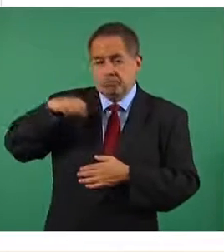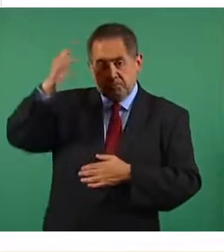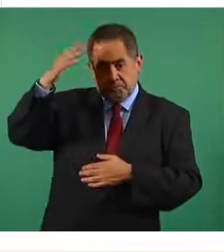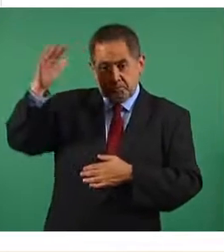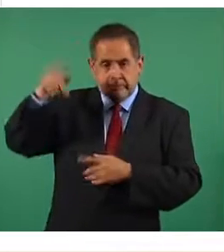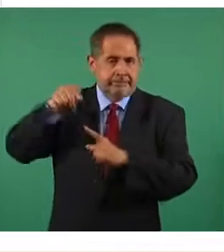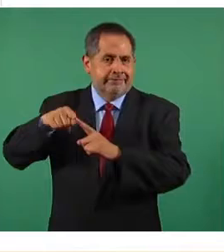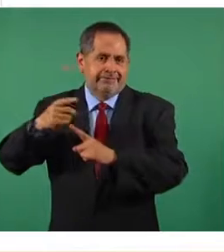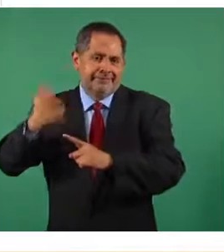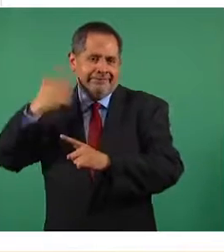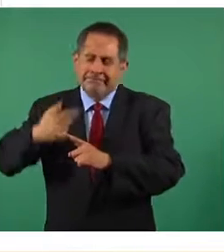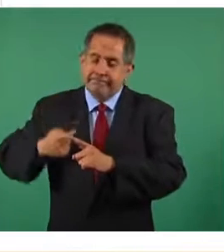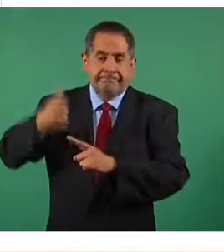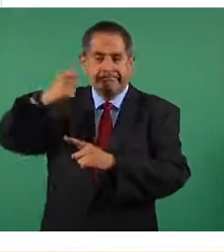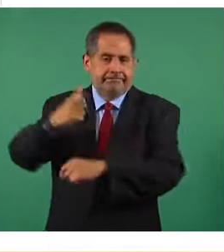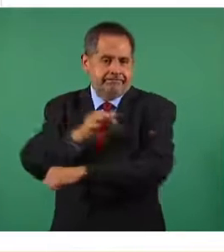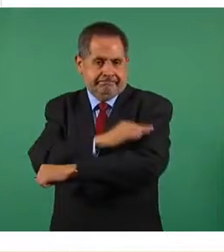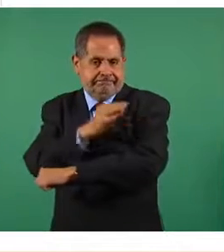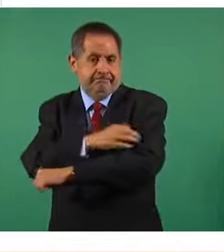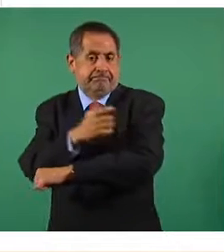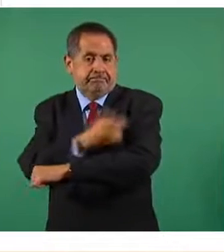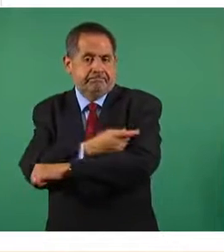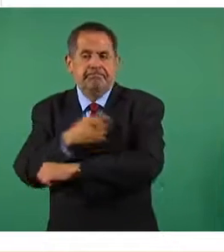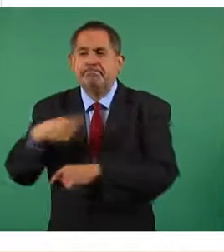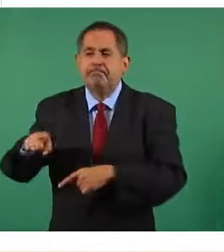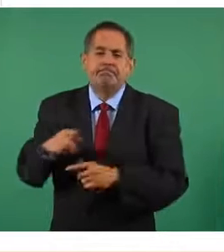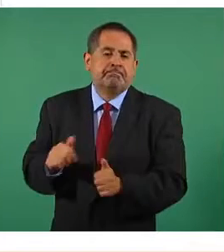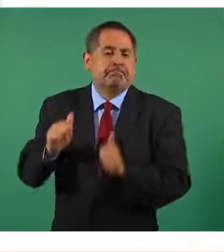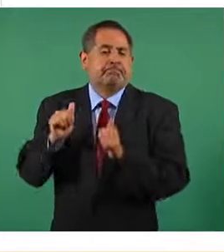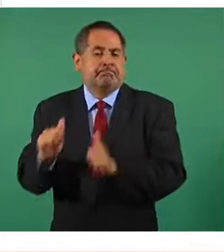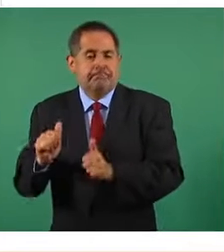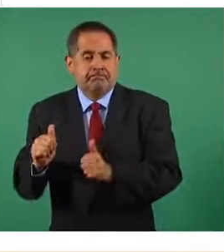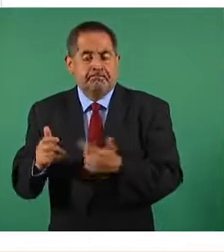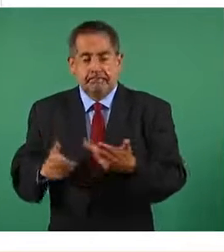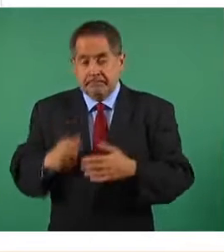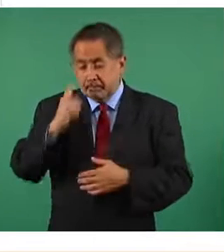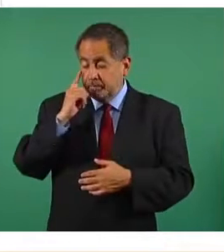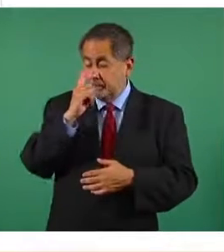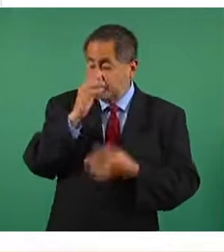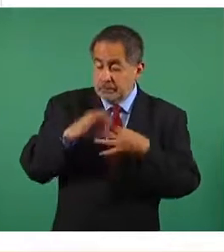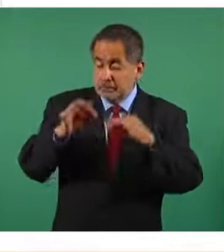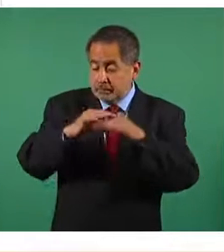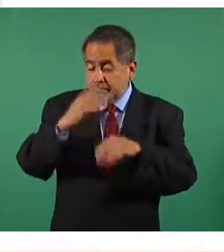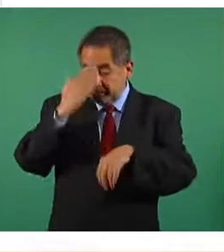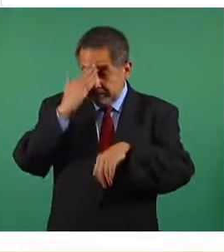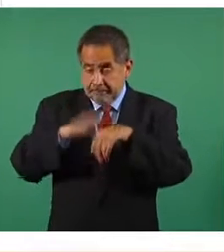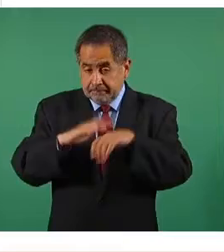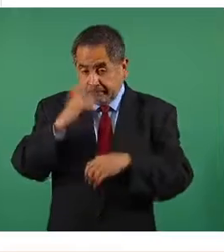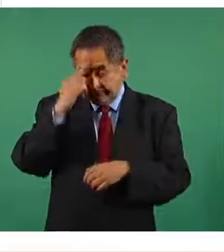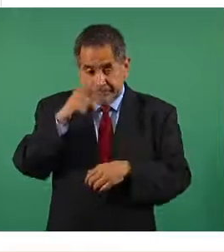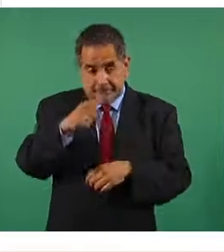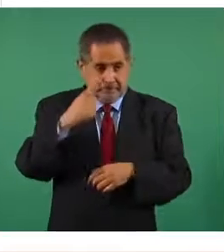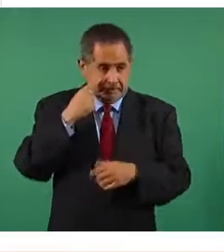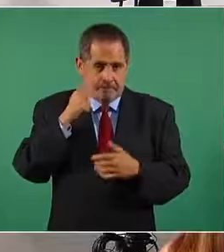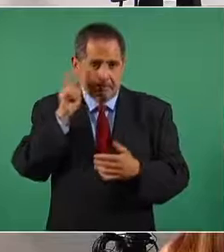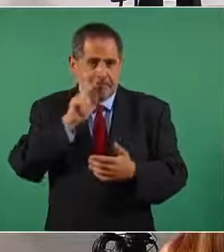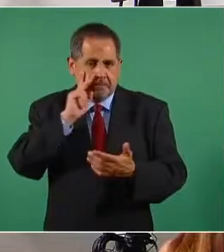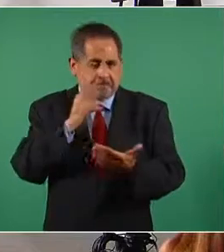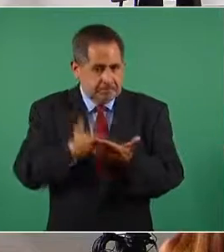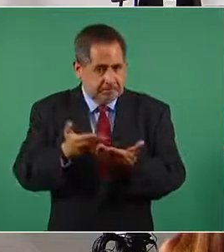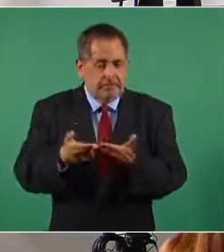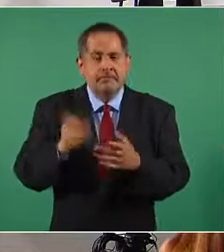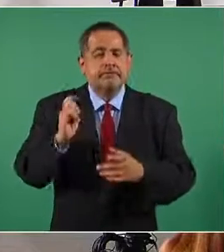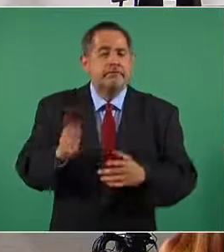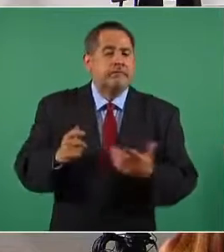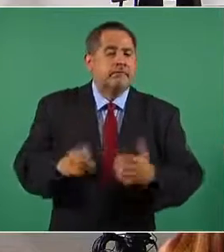las primeras en ser vacunadas. Y lo tercero que vemos, y es muy importante tenerlo presente con base en evidencia, es